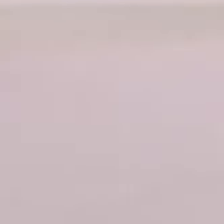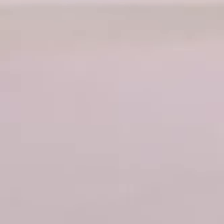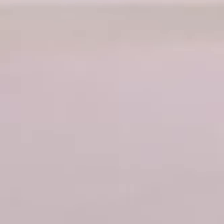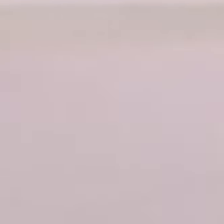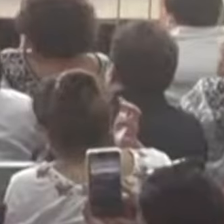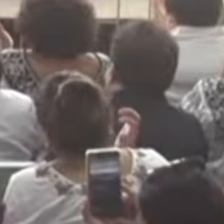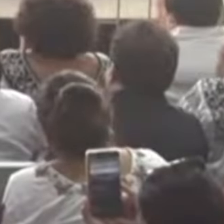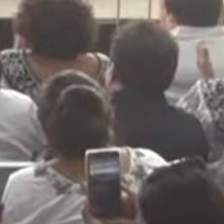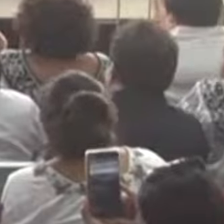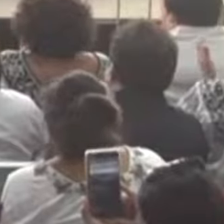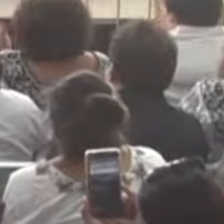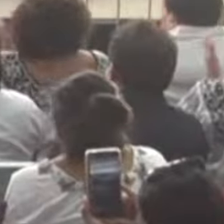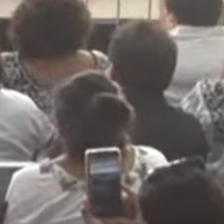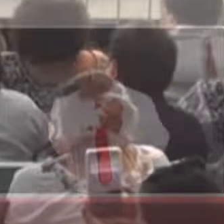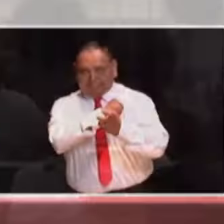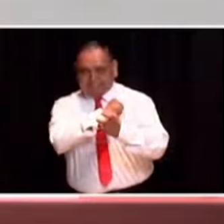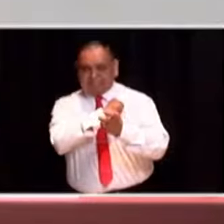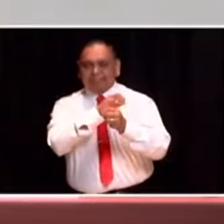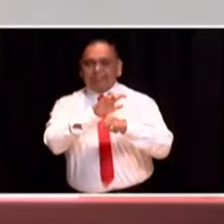educación pública.